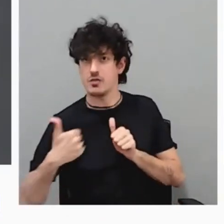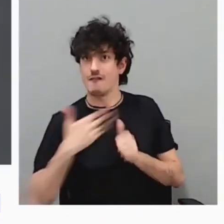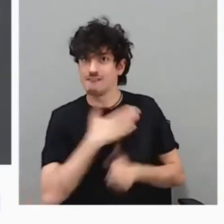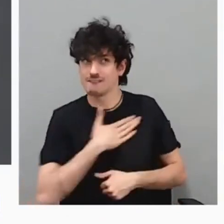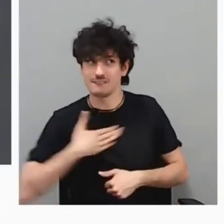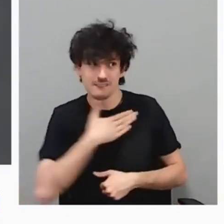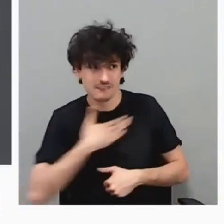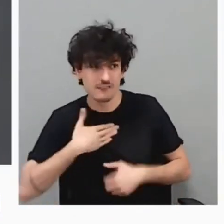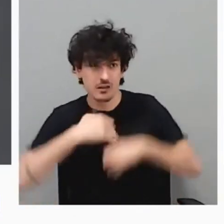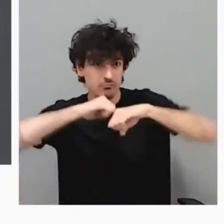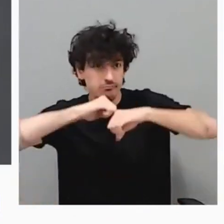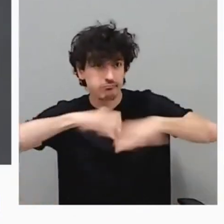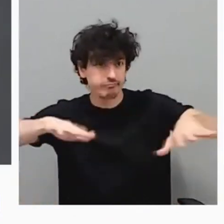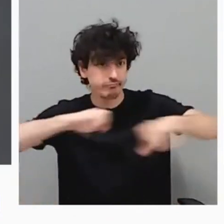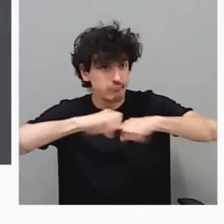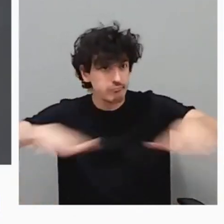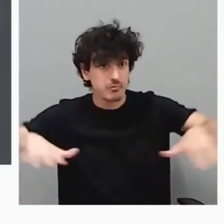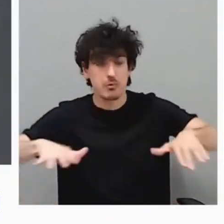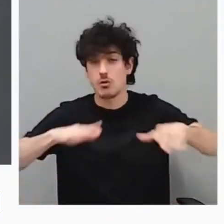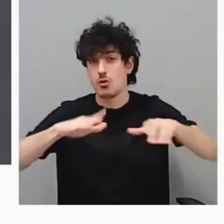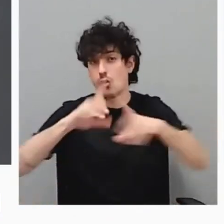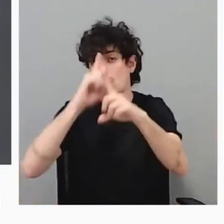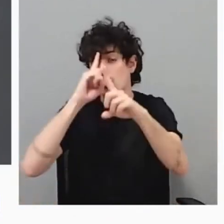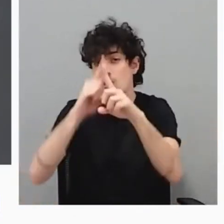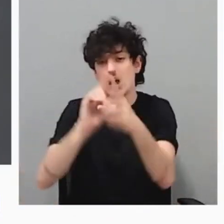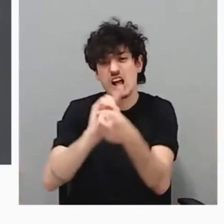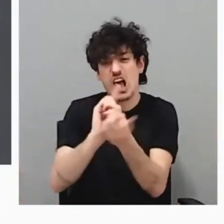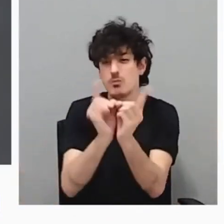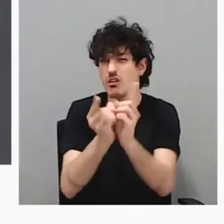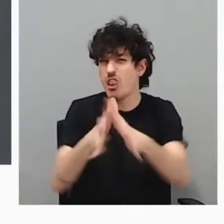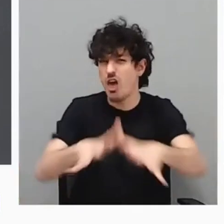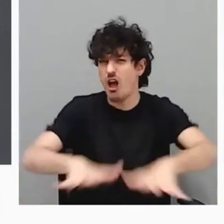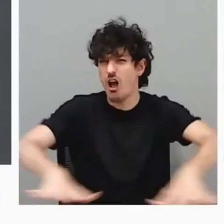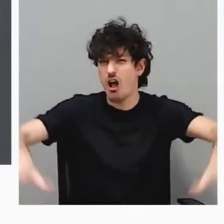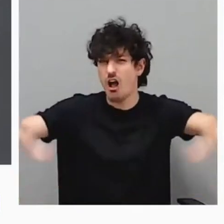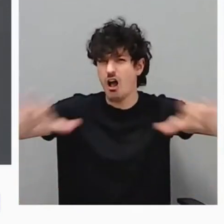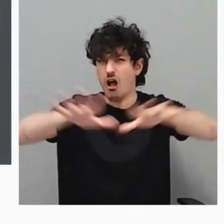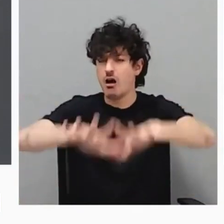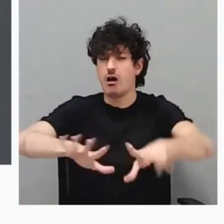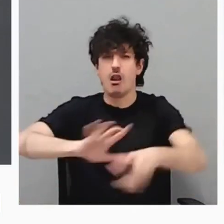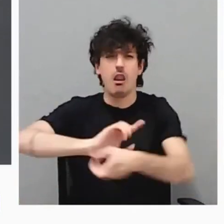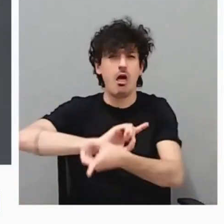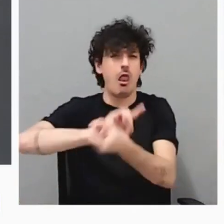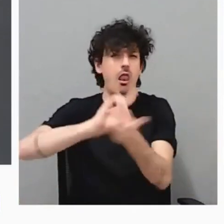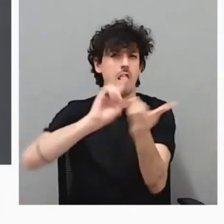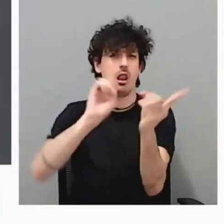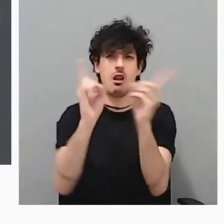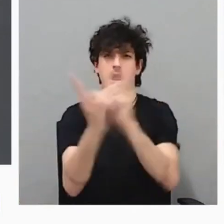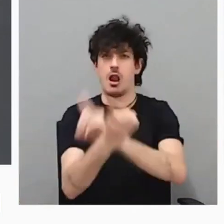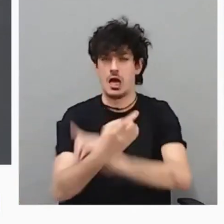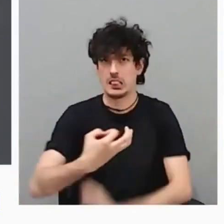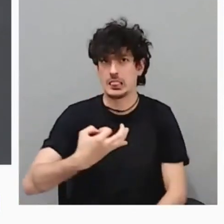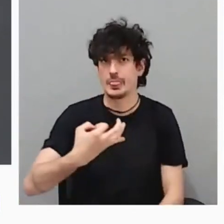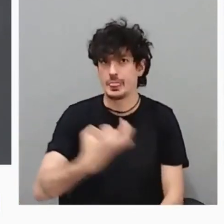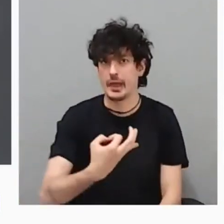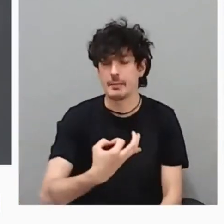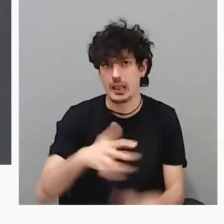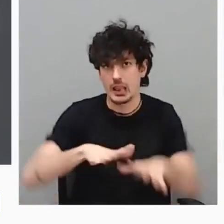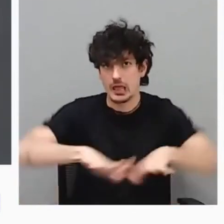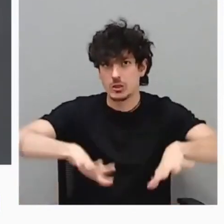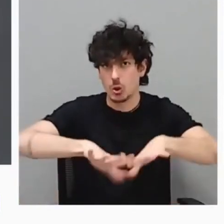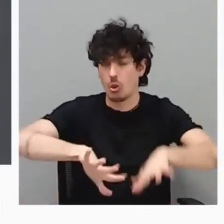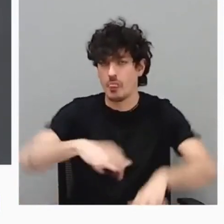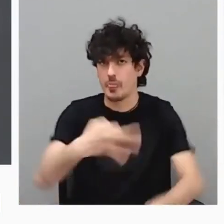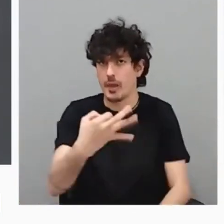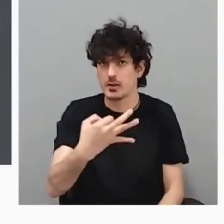mucha gente. ¿Por qué? Porque el cambio es muy lento y tiene que ser lento. Entonces, lo que tenemos que hacer es no pelearnos